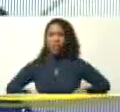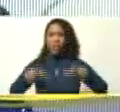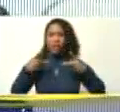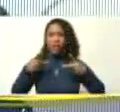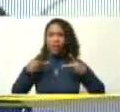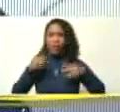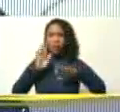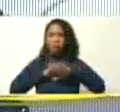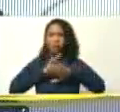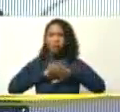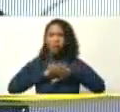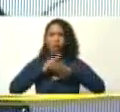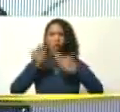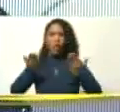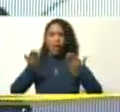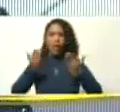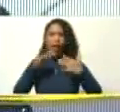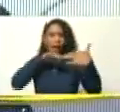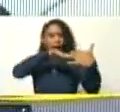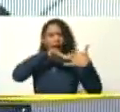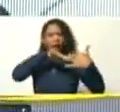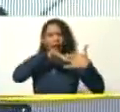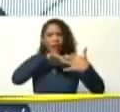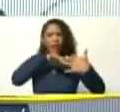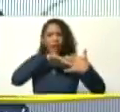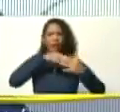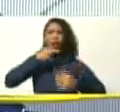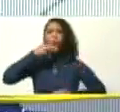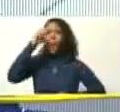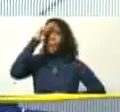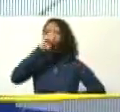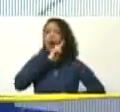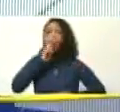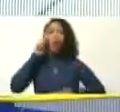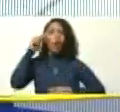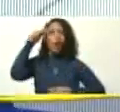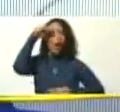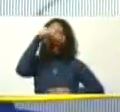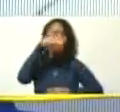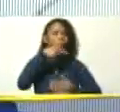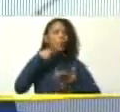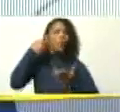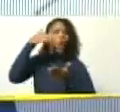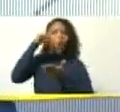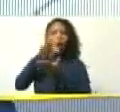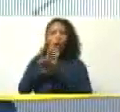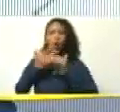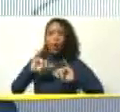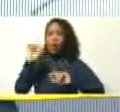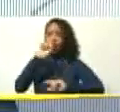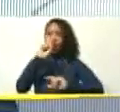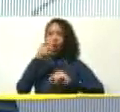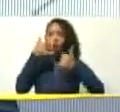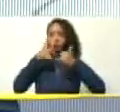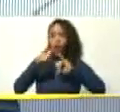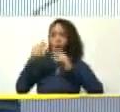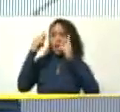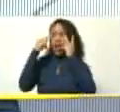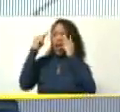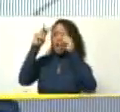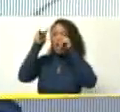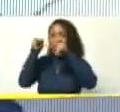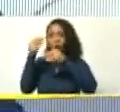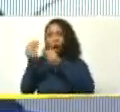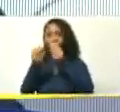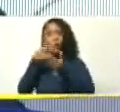porque en la guerra son los padres los que ven morir a los hijos y no los hijos los que ven a los padres.